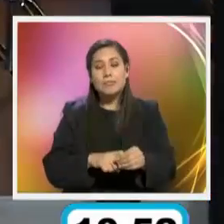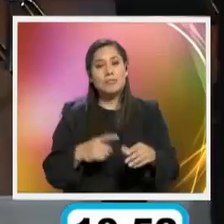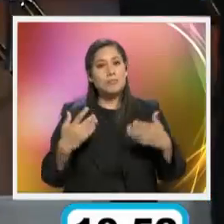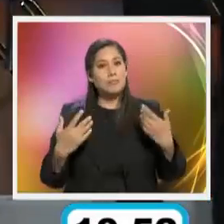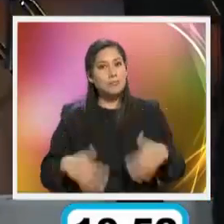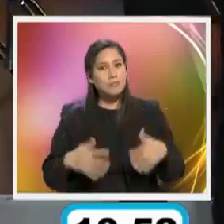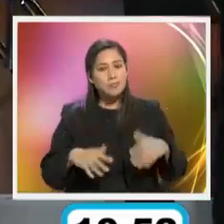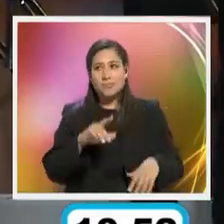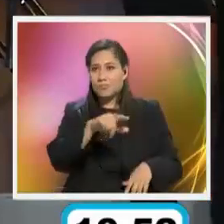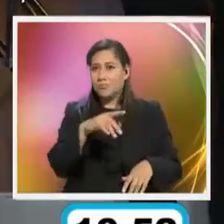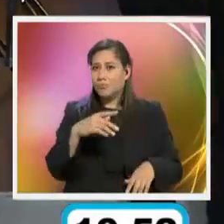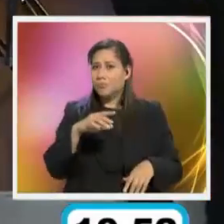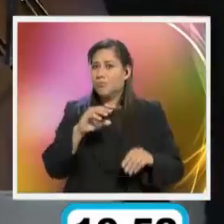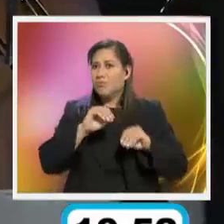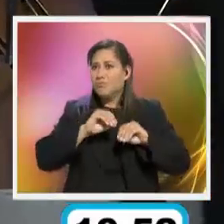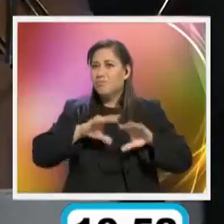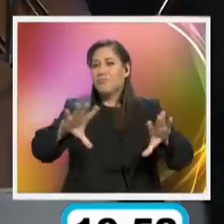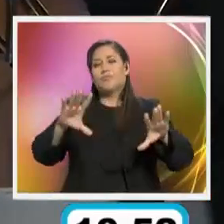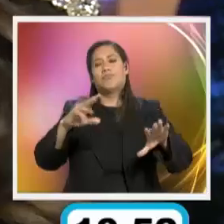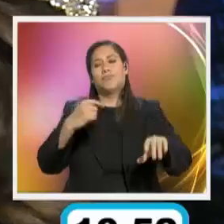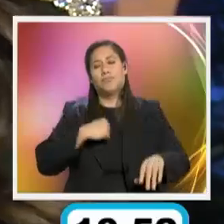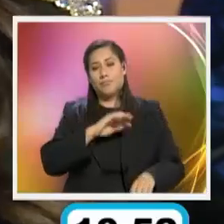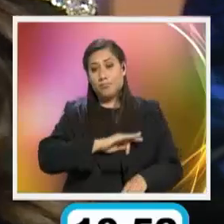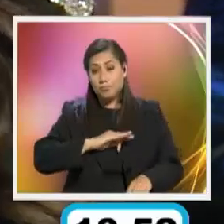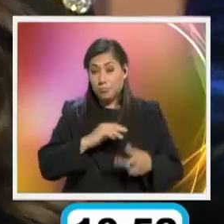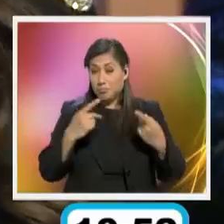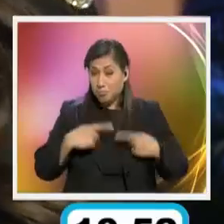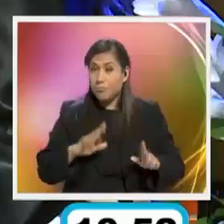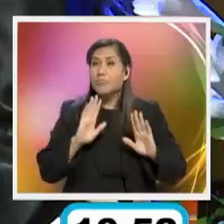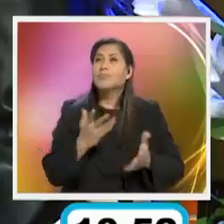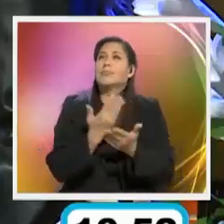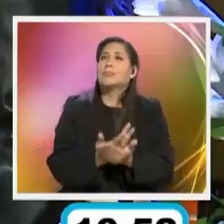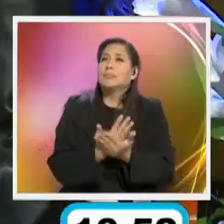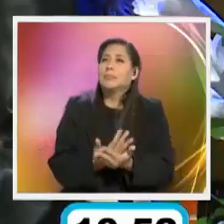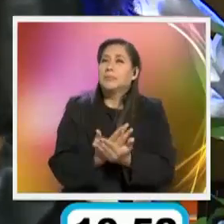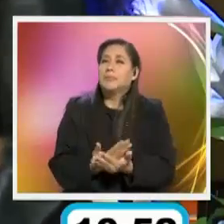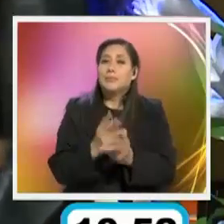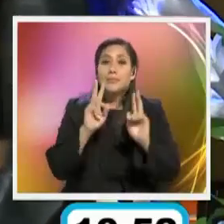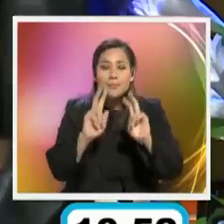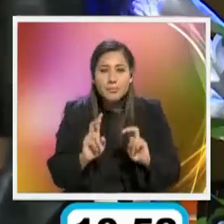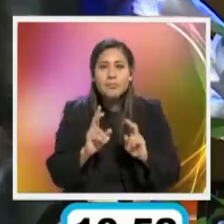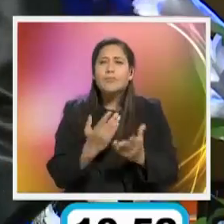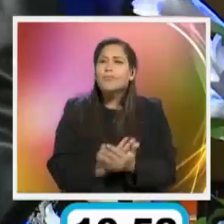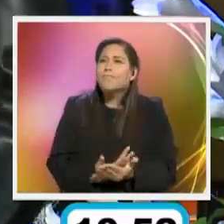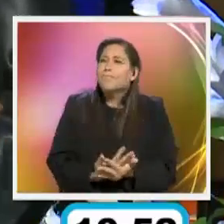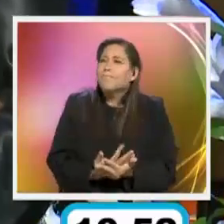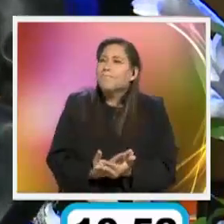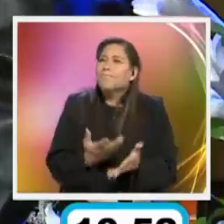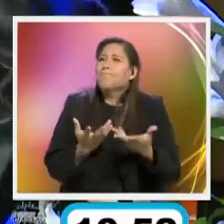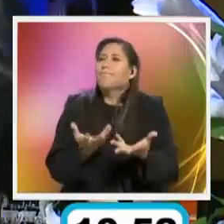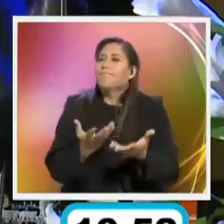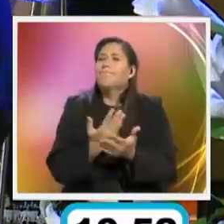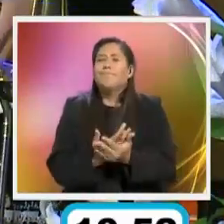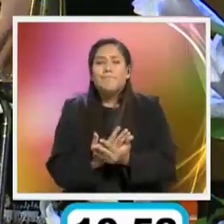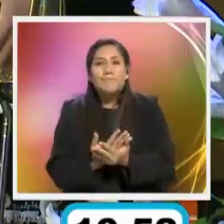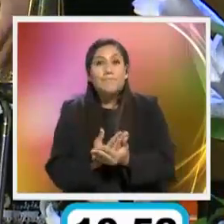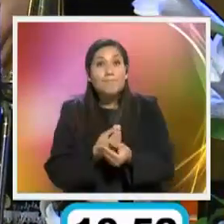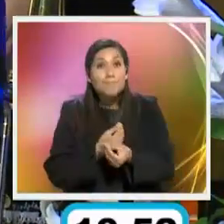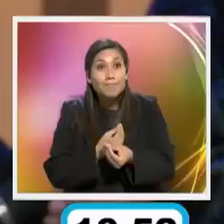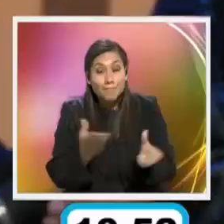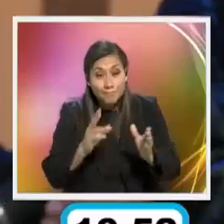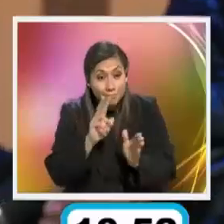sido todo un fenómeno. Sí, estoy porque feliz. La gente que ya esperaba este tema estaba ya nada más ansiosa Esperando de que lo hacer subiera.